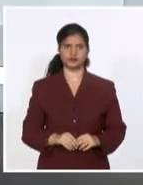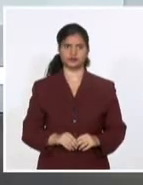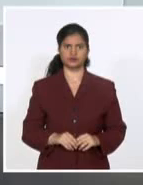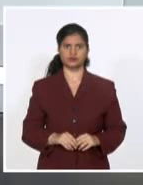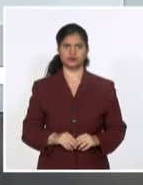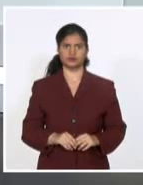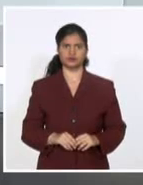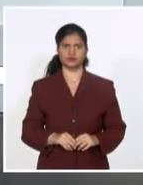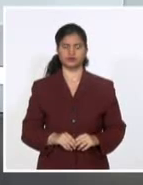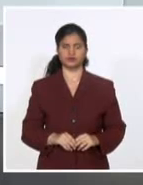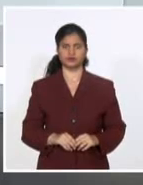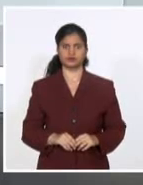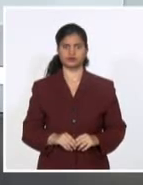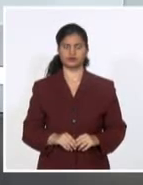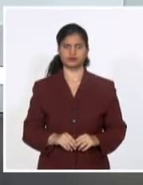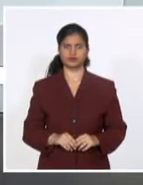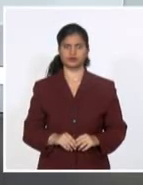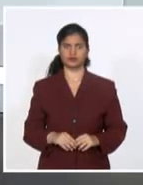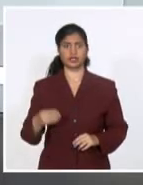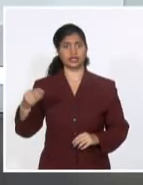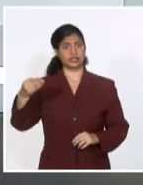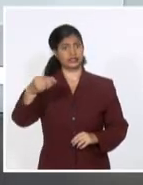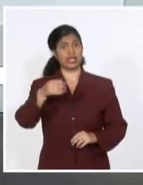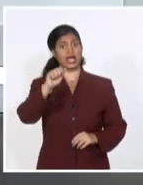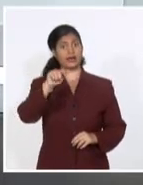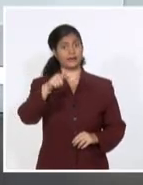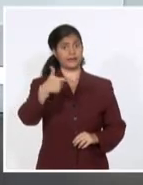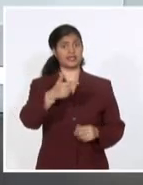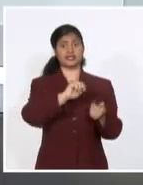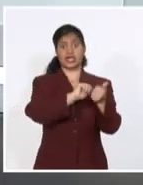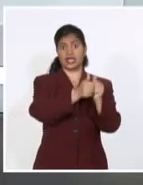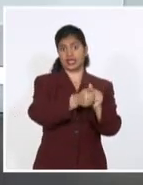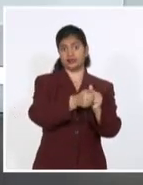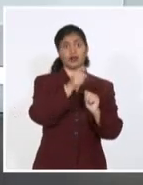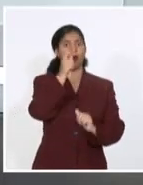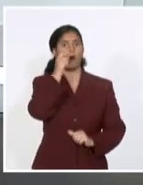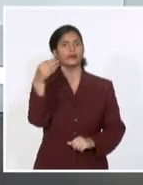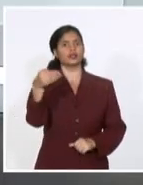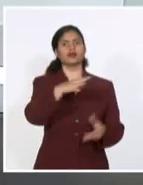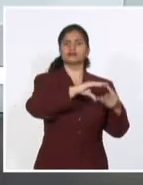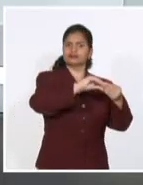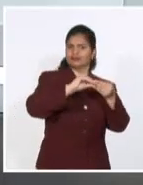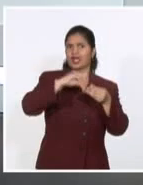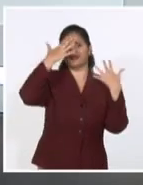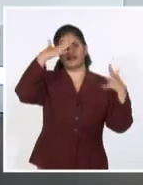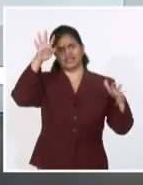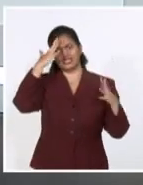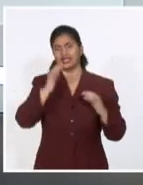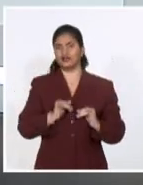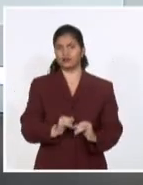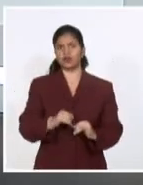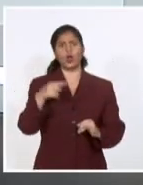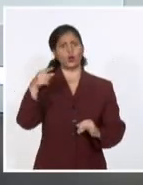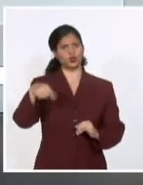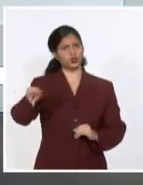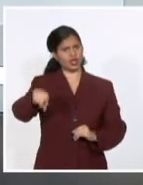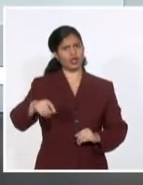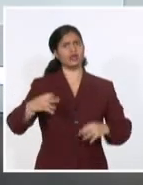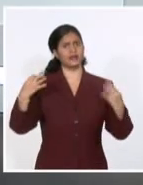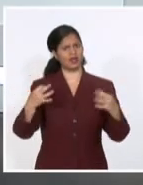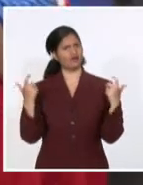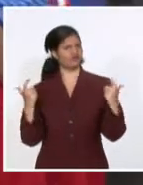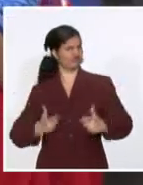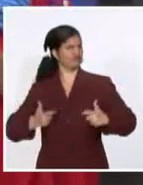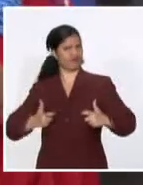Por cierto al recibir a la delegación el vicepresidente primero del inder Raúl Fornés valenciano catálogo de verdaderos campeones del esfuerzo y el amor a la